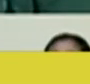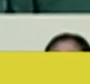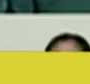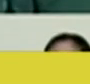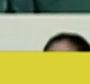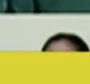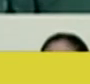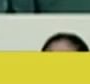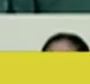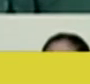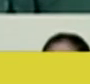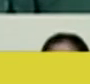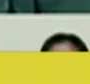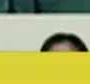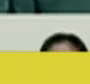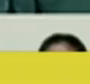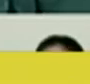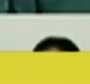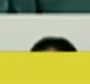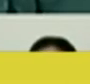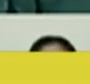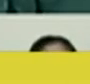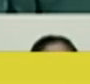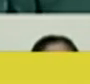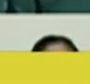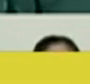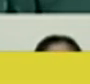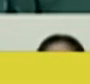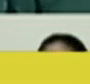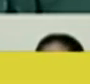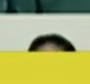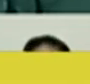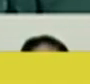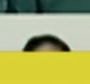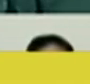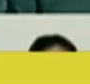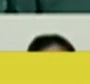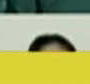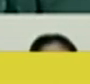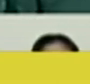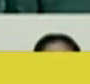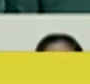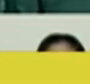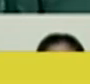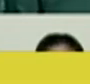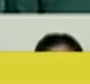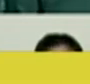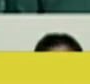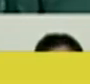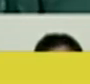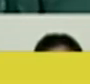y ratificamos lealtad absoluta al presidente constitucional de la República Bolivariana de